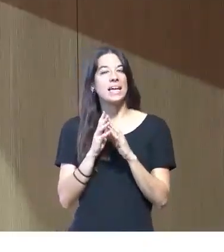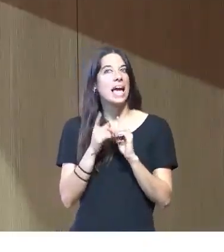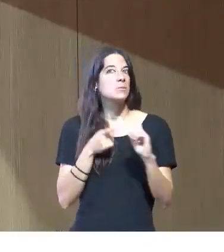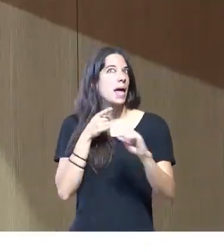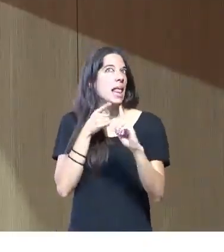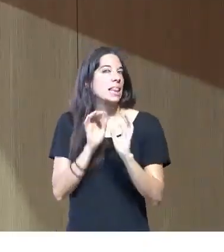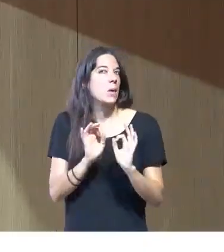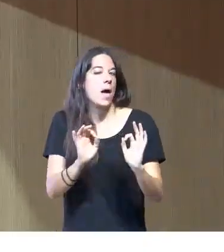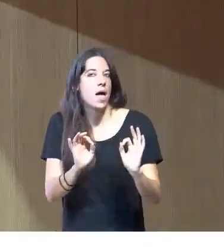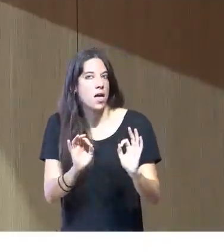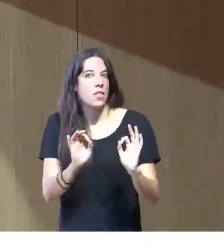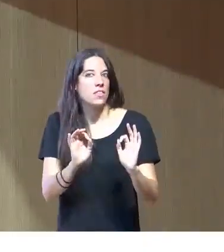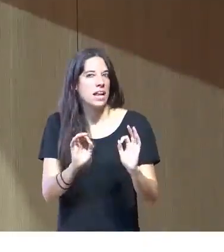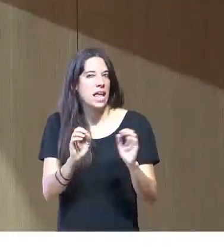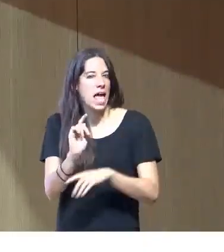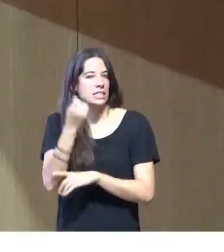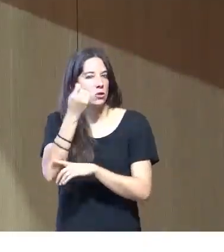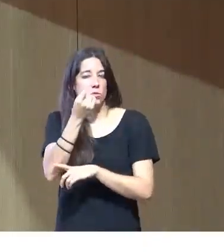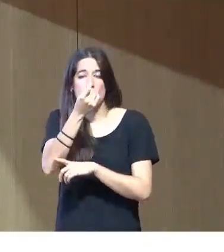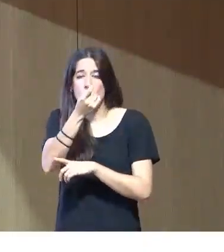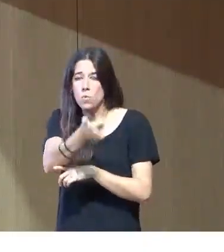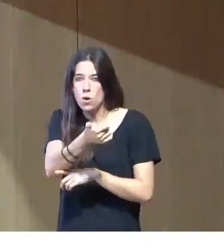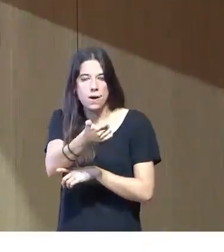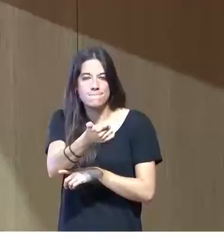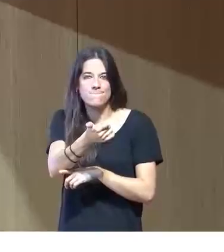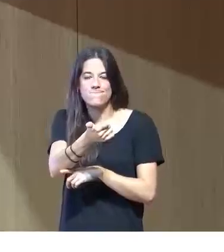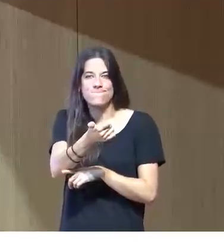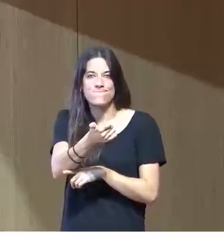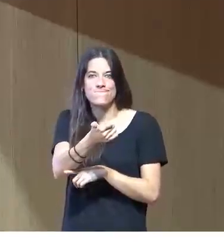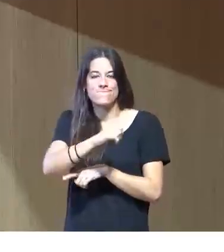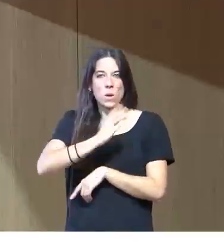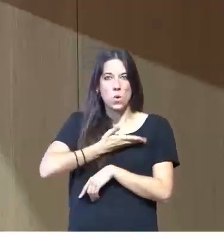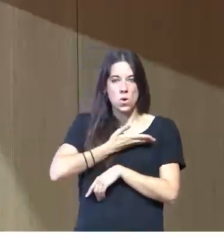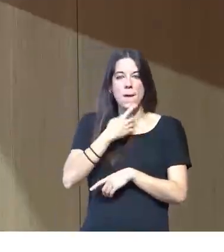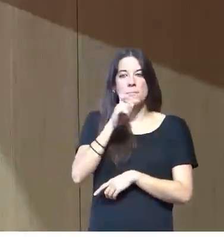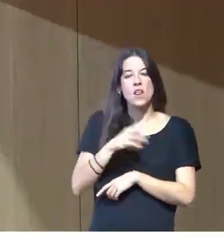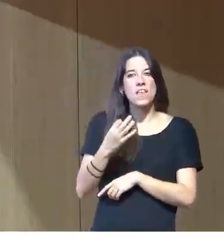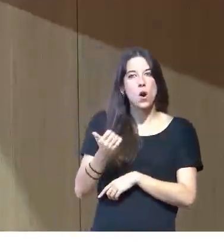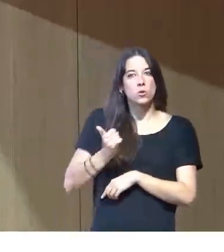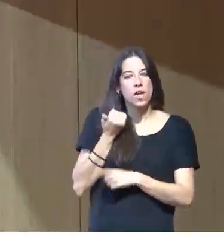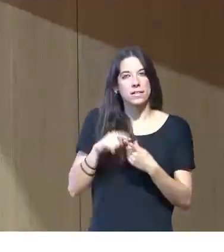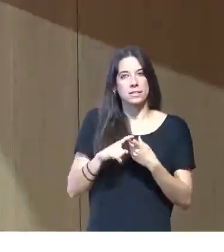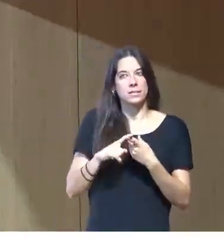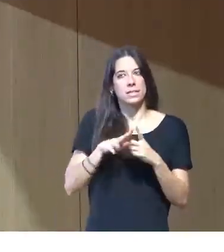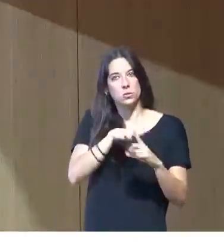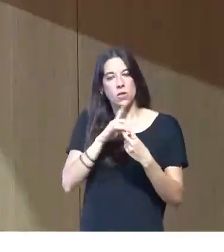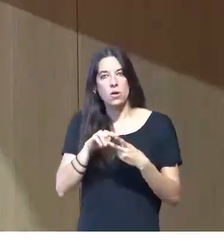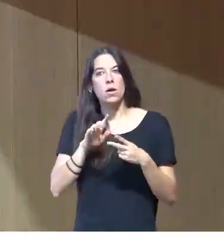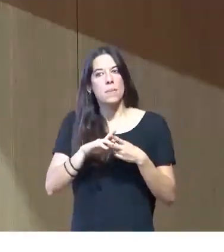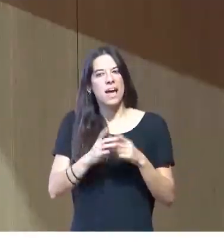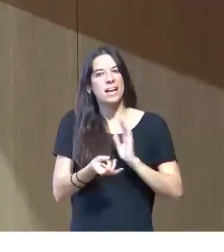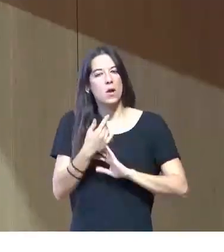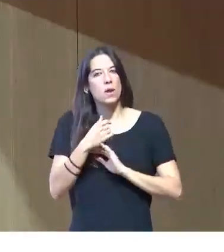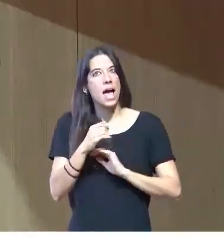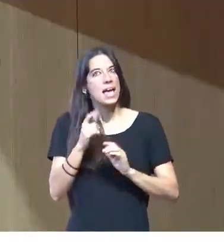muy pequeña esa persona tiene que tener las oportunidades y las posibilidades para construirse una expectativa de éxito diferente